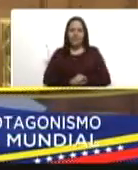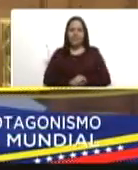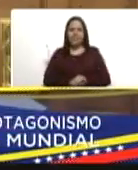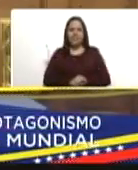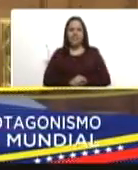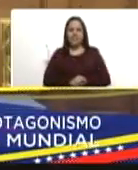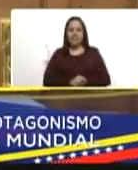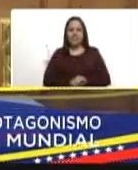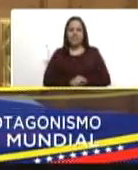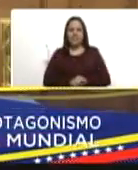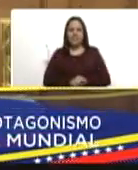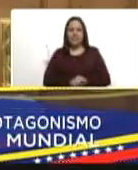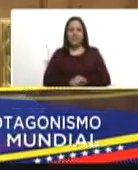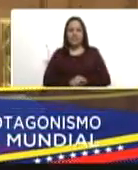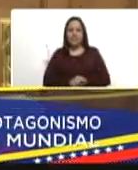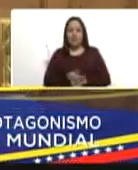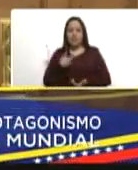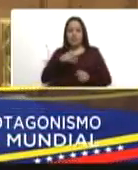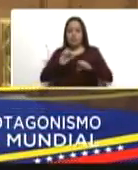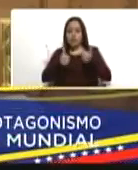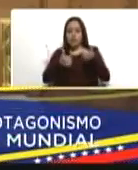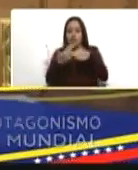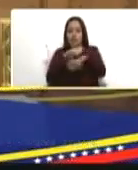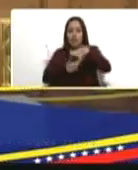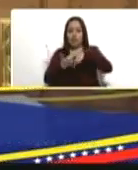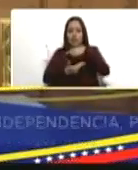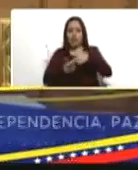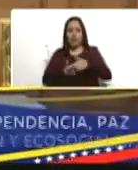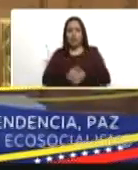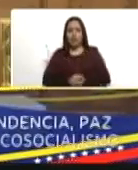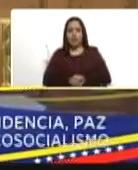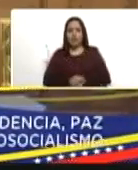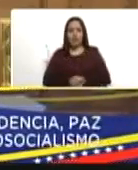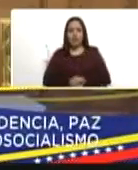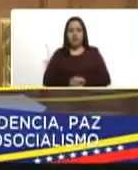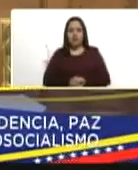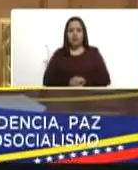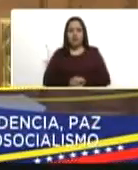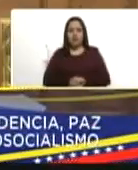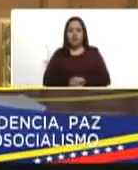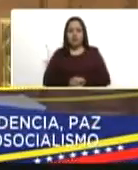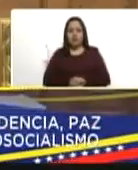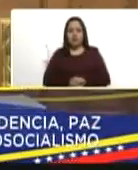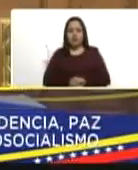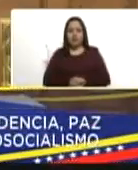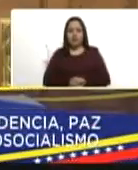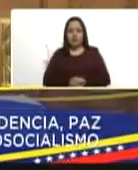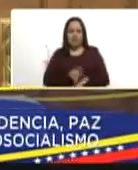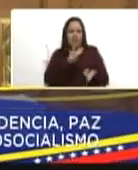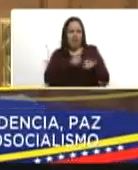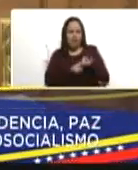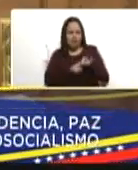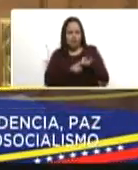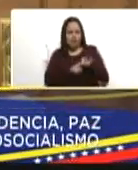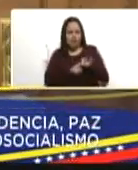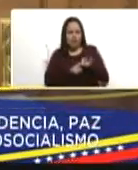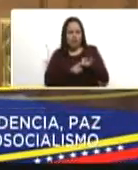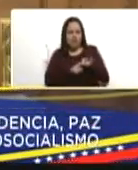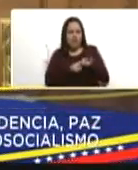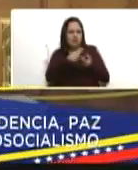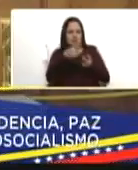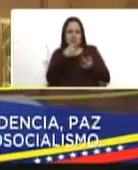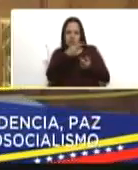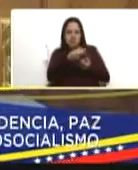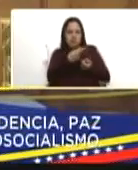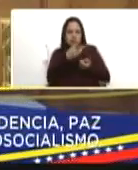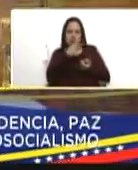Revolucionaria yo empecé a militar en la revolución silia no nos conocíamos vale Por